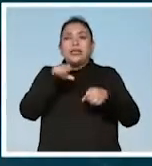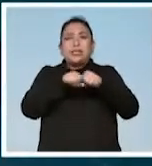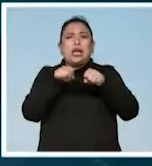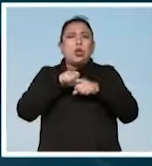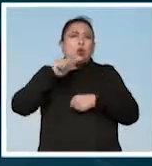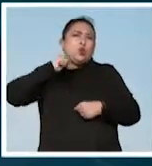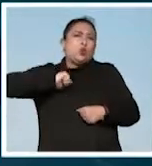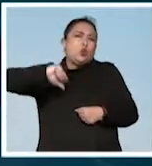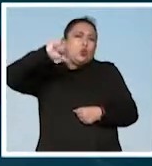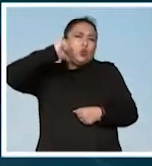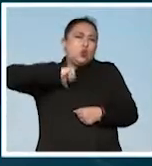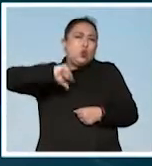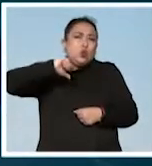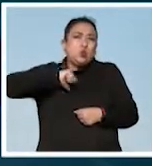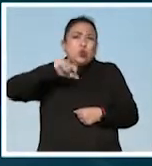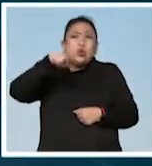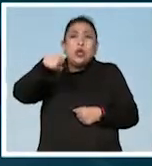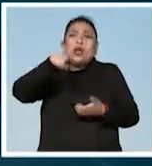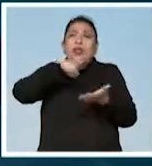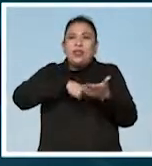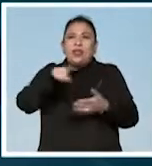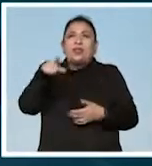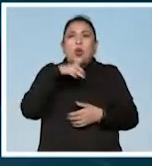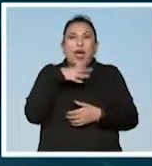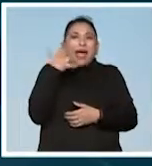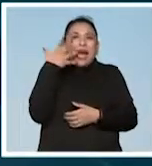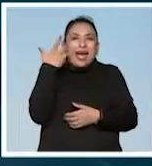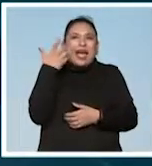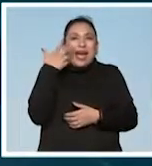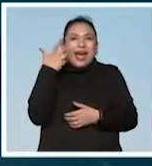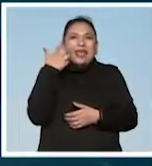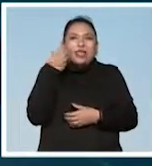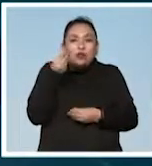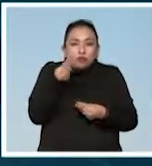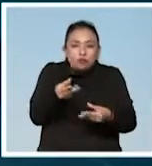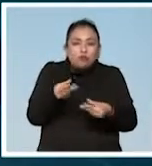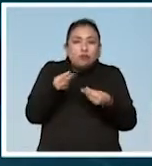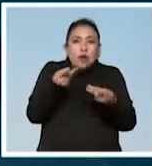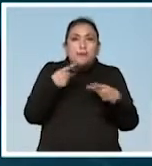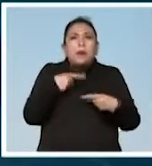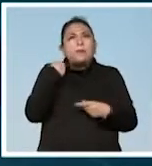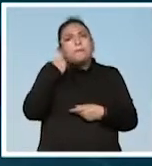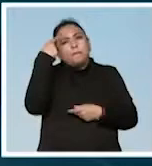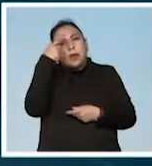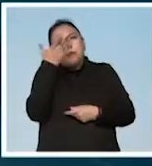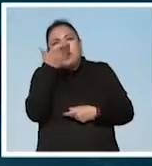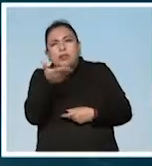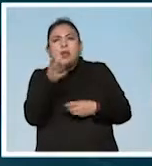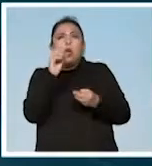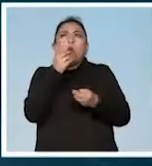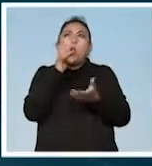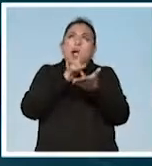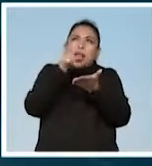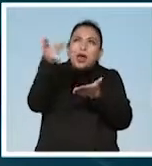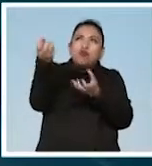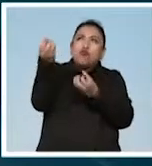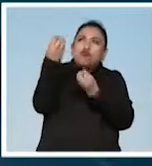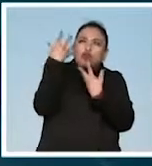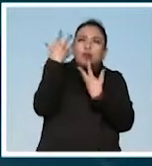más antiguo, en el que se encuentran los Maneki Neko que ha ido dejando la gente para solicitar o agradecer buena